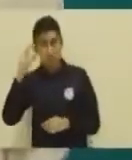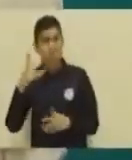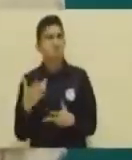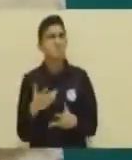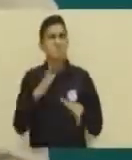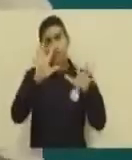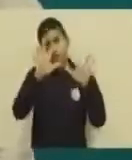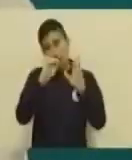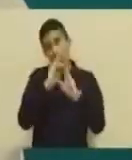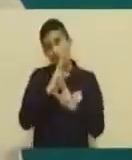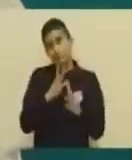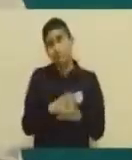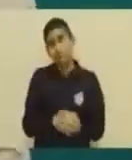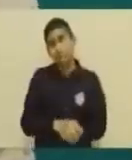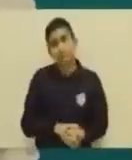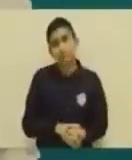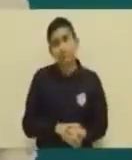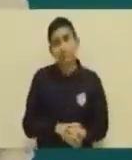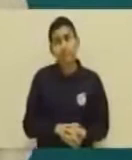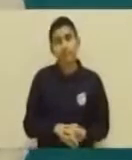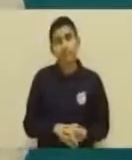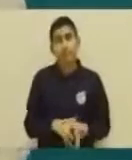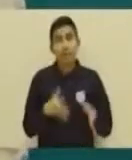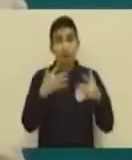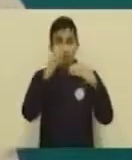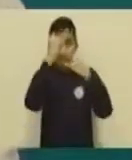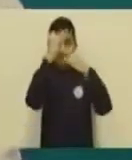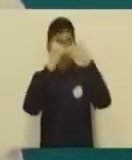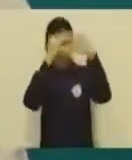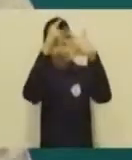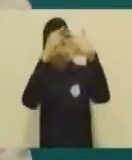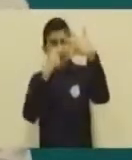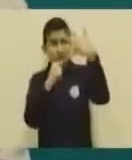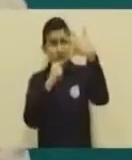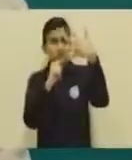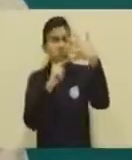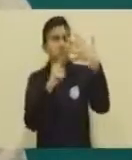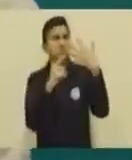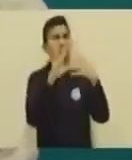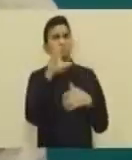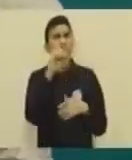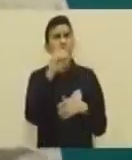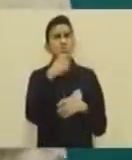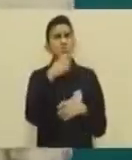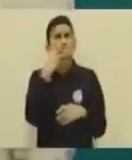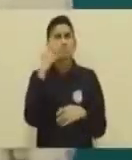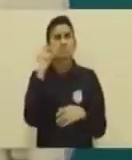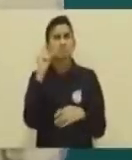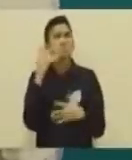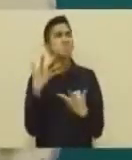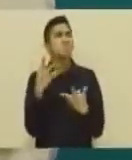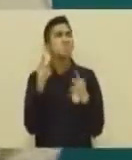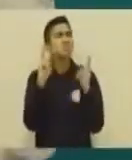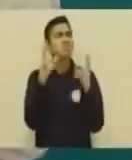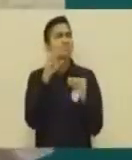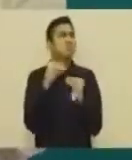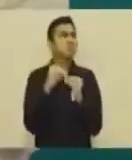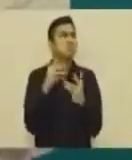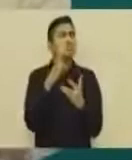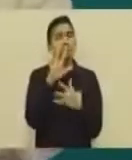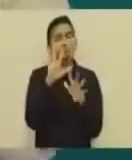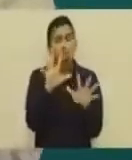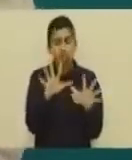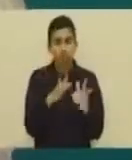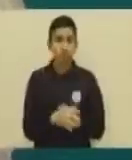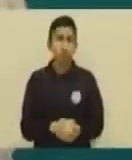10. Y el quinto tiro también nos queda 50 menos 40, nos da 10.